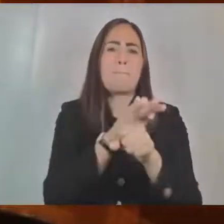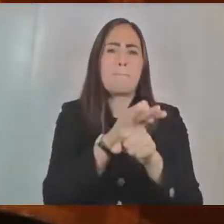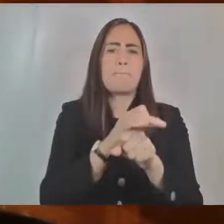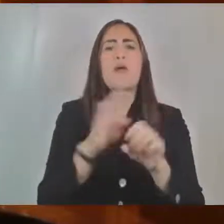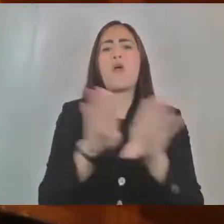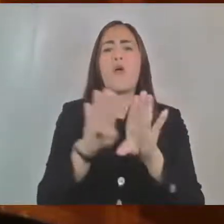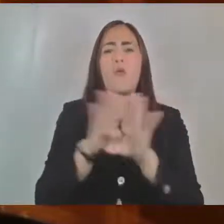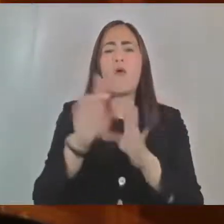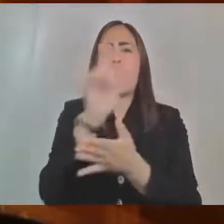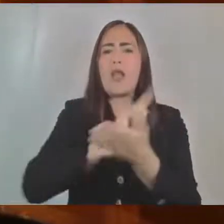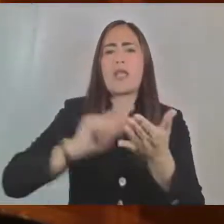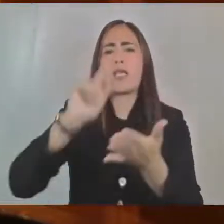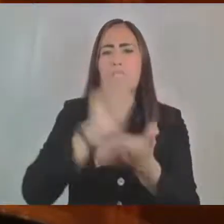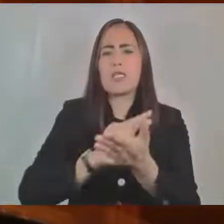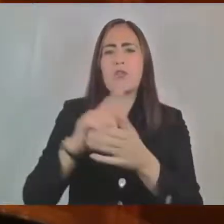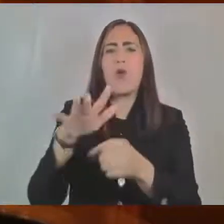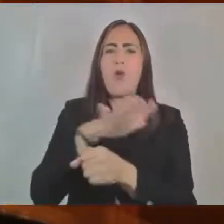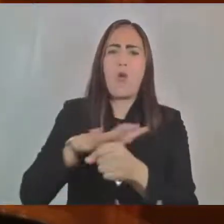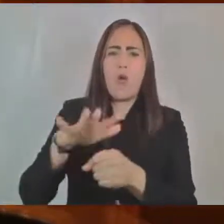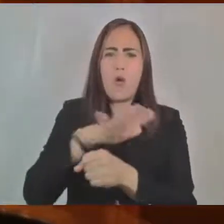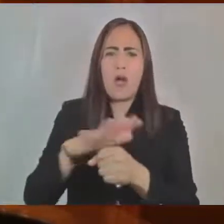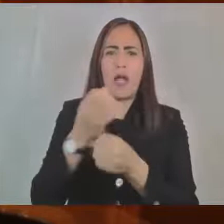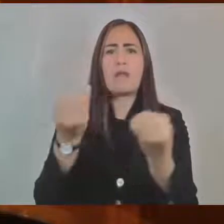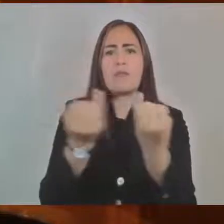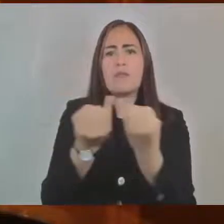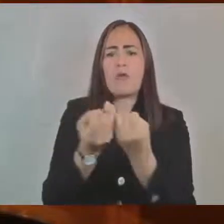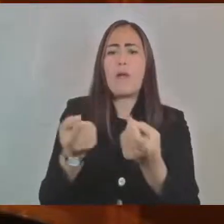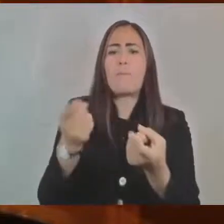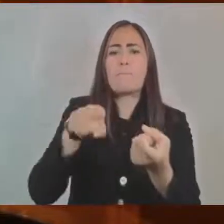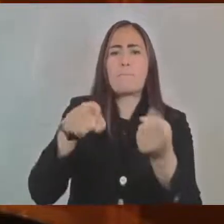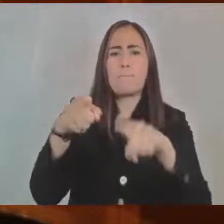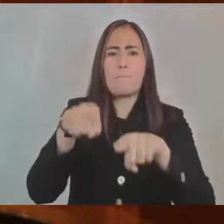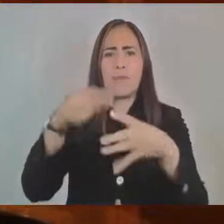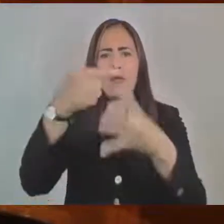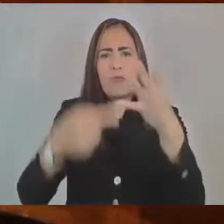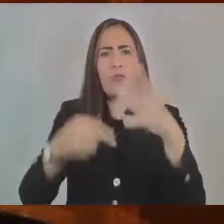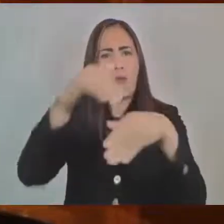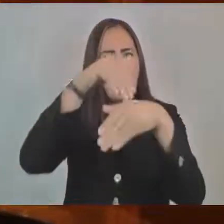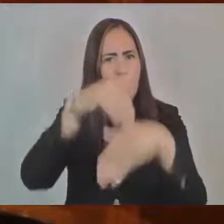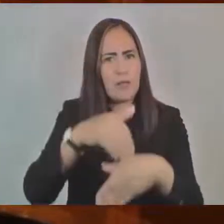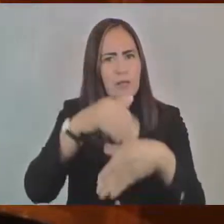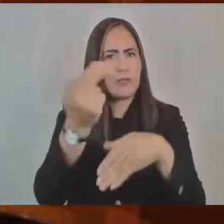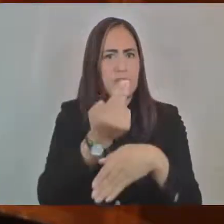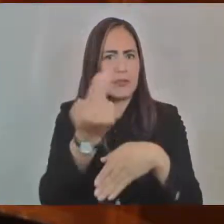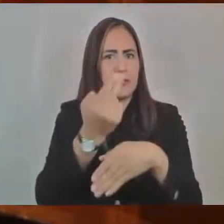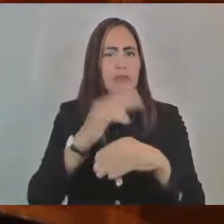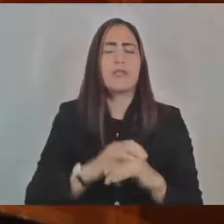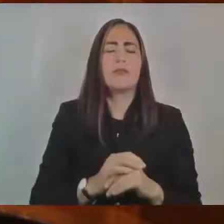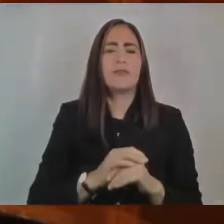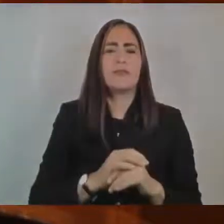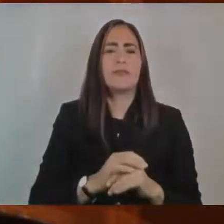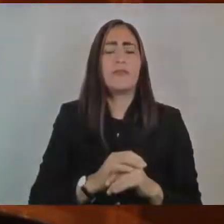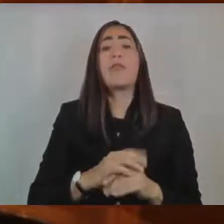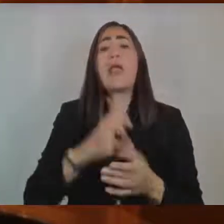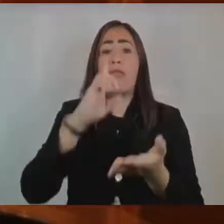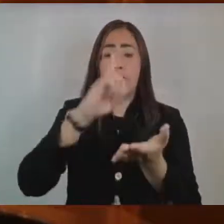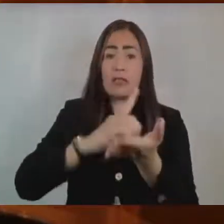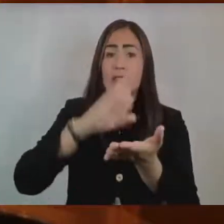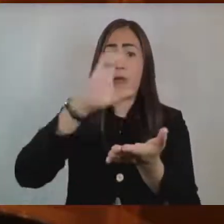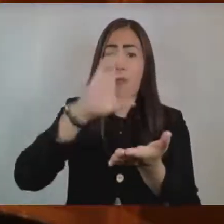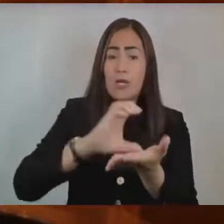las legislaciones locales y sus ordenamientos legales. Debemos de dejar de pensar que la